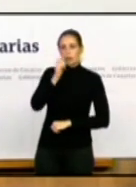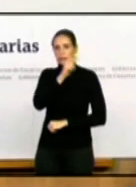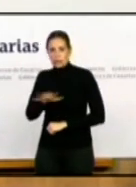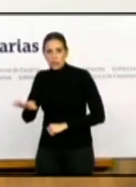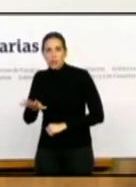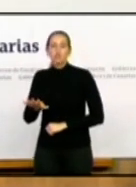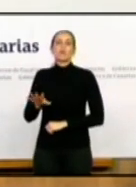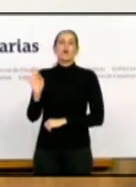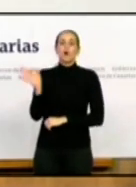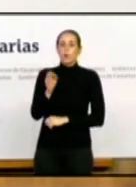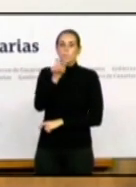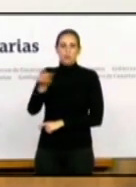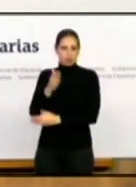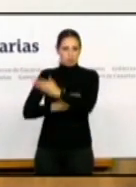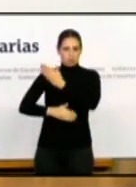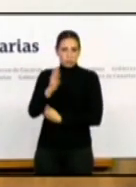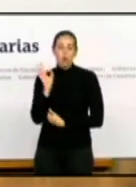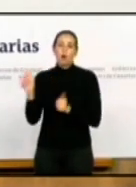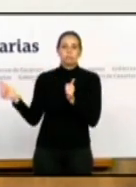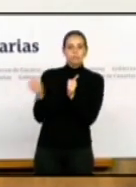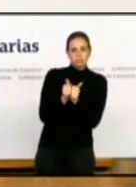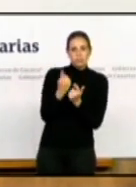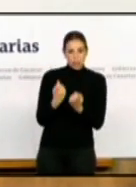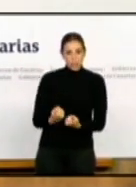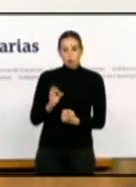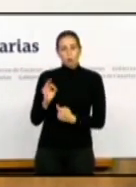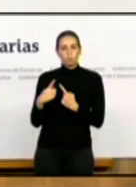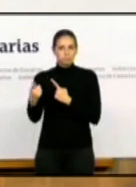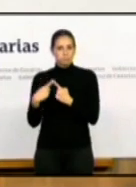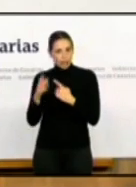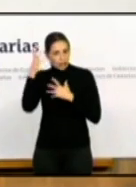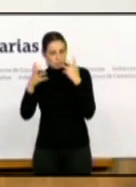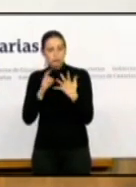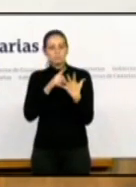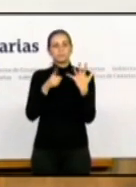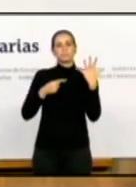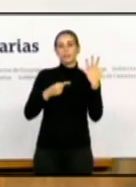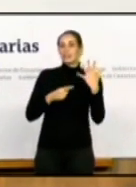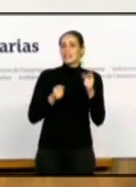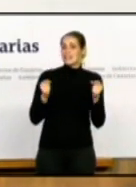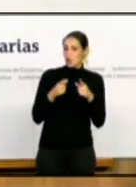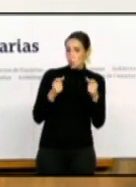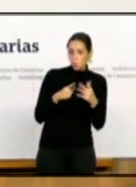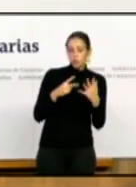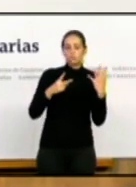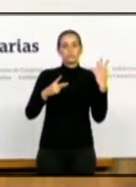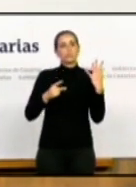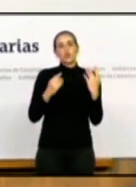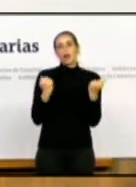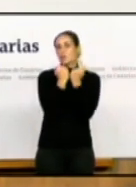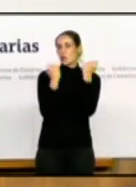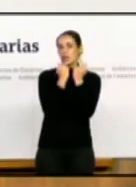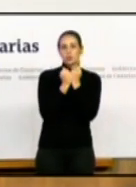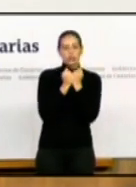con discapacidad, asistencia y cuidado de animales, desplazamiento de entidades financieras y de seguros, actuaciones requeridas o urgentes ante los